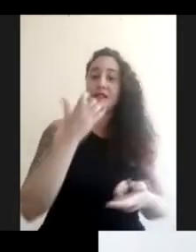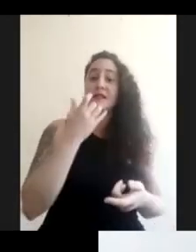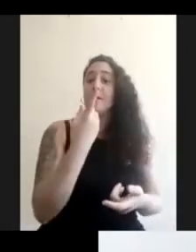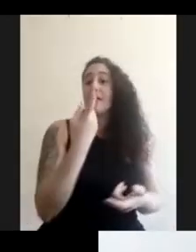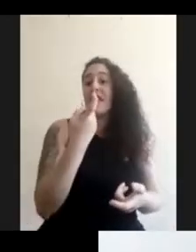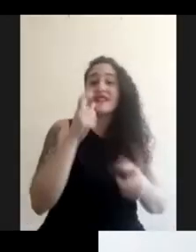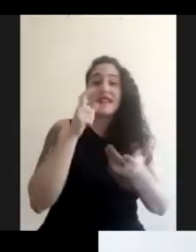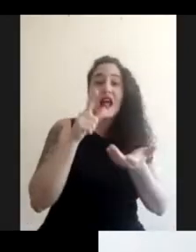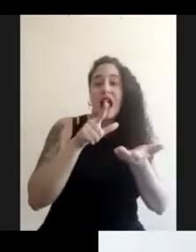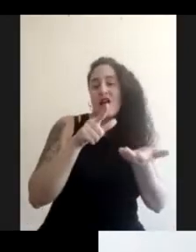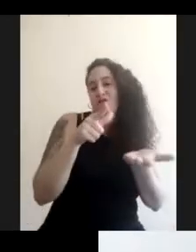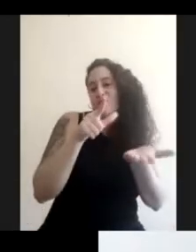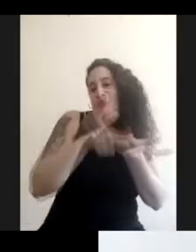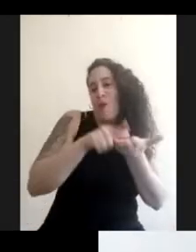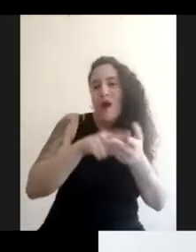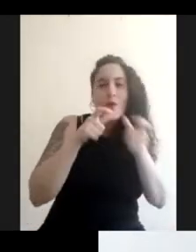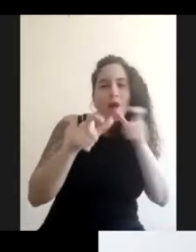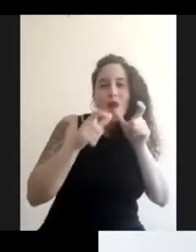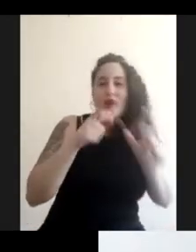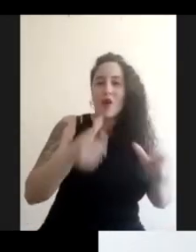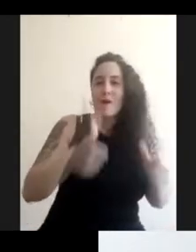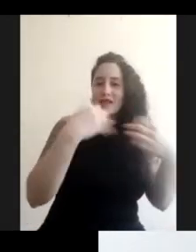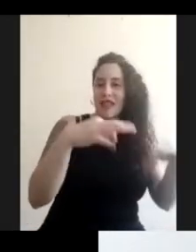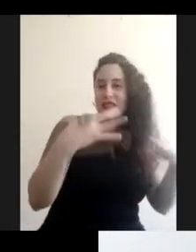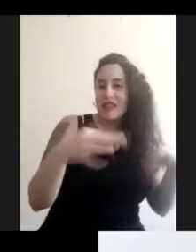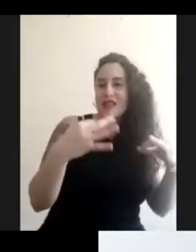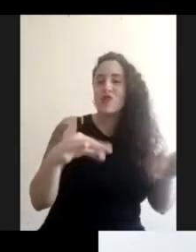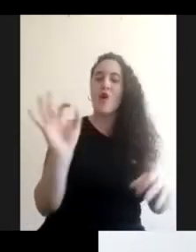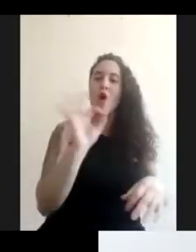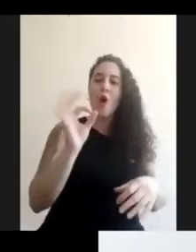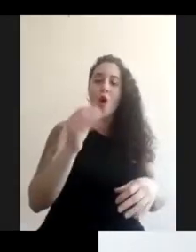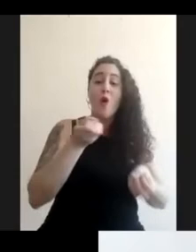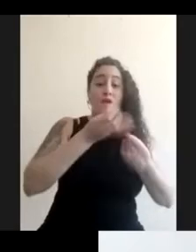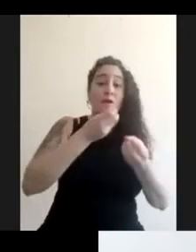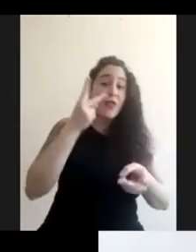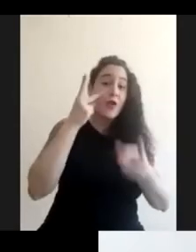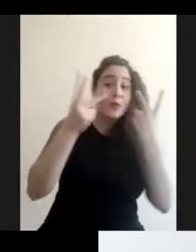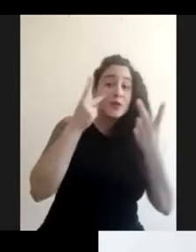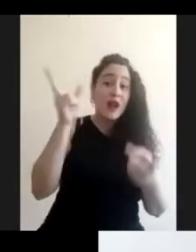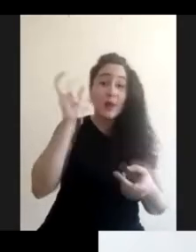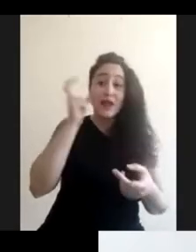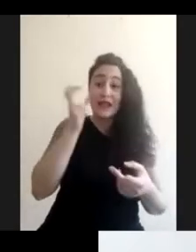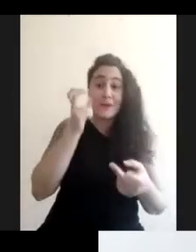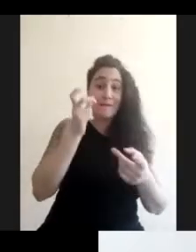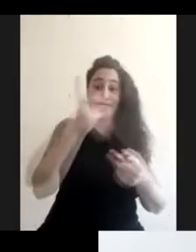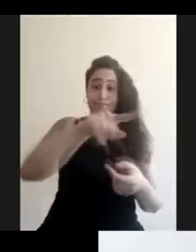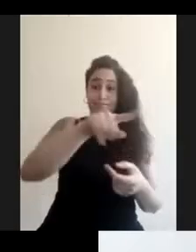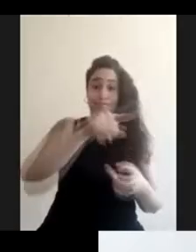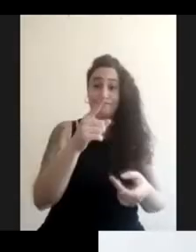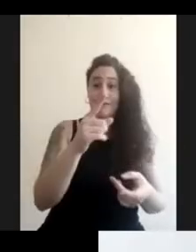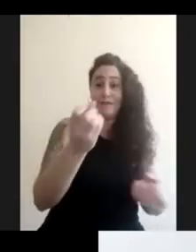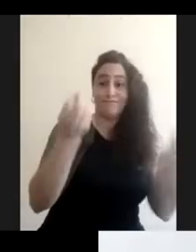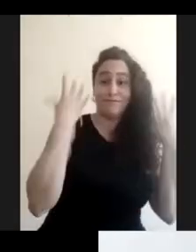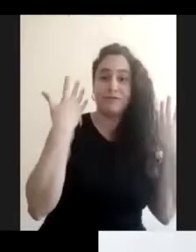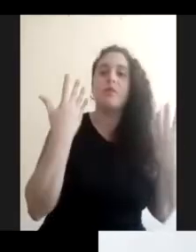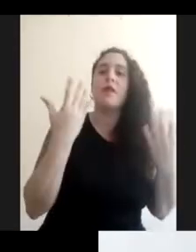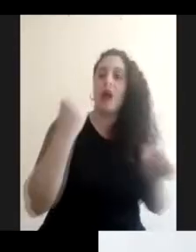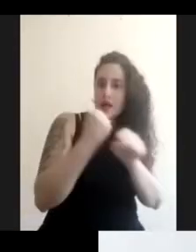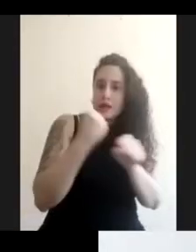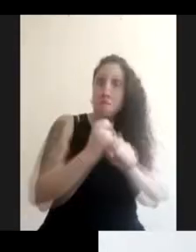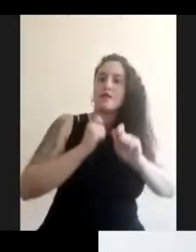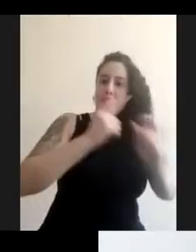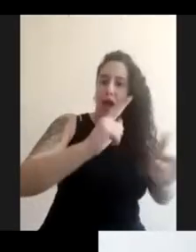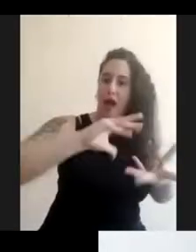o hacerles llegar la información visual auditiva que no les llega. Si, por ejemplo, una de las tareas que han puesto es un vídeo y